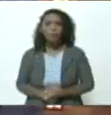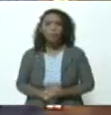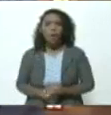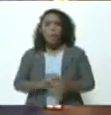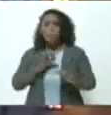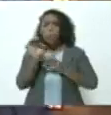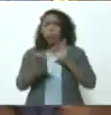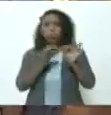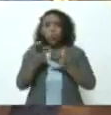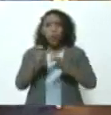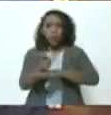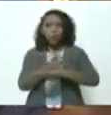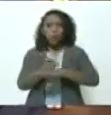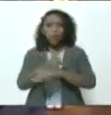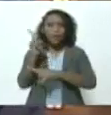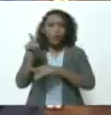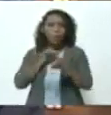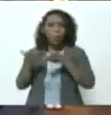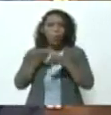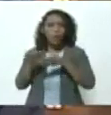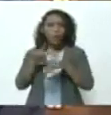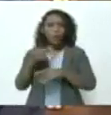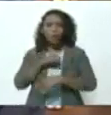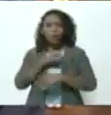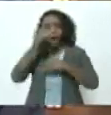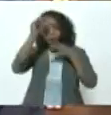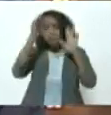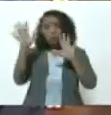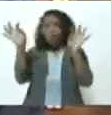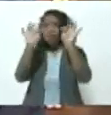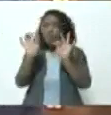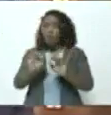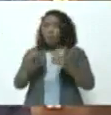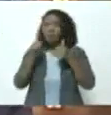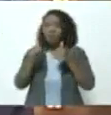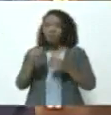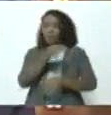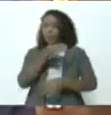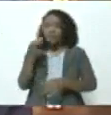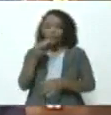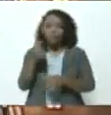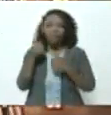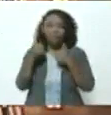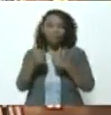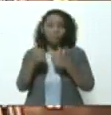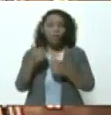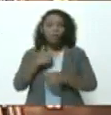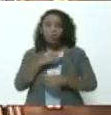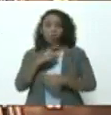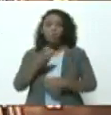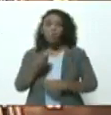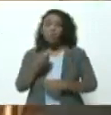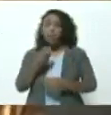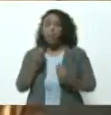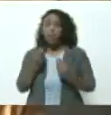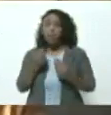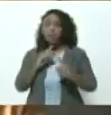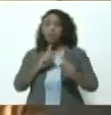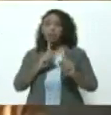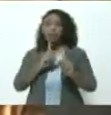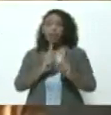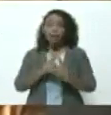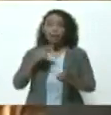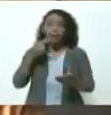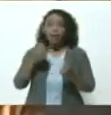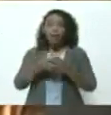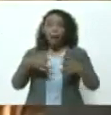Comentaba de la gobernación de Cojedes, que nos atendió de una manera excepcional. Estábamos muy cerca del campo de Carabobo,